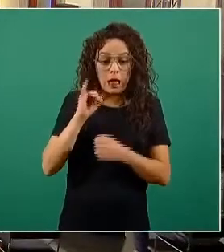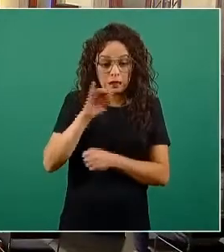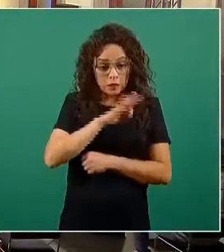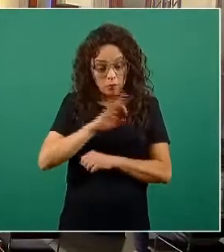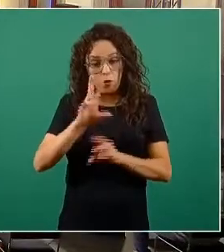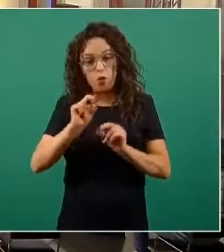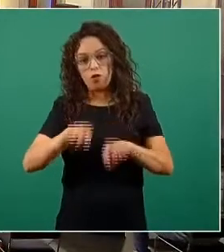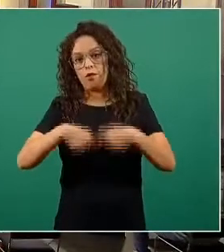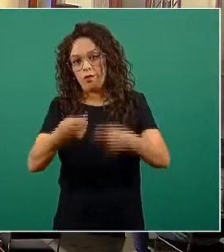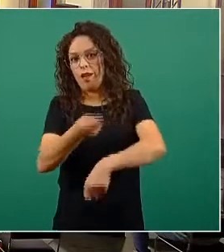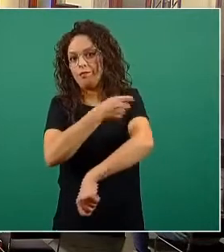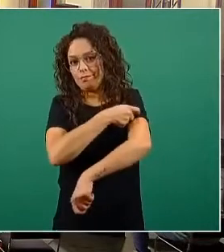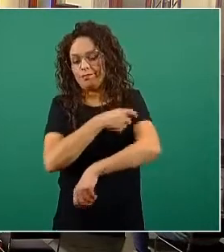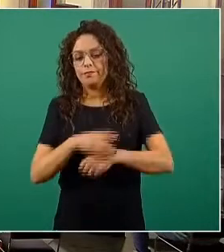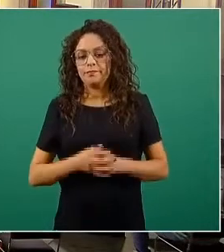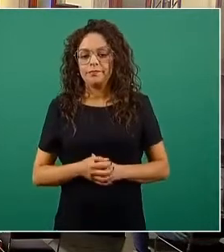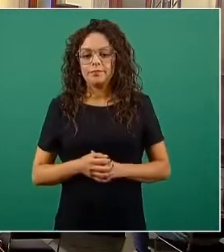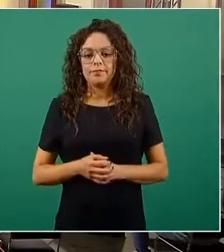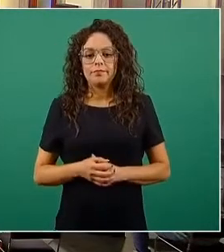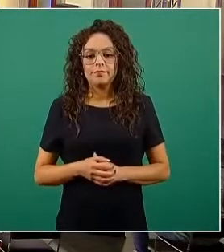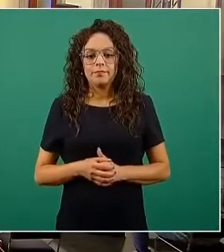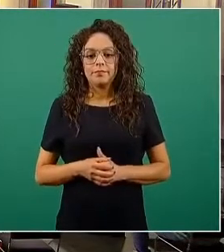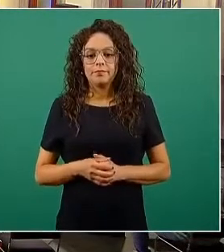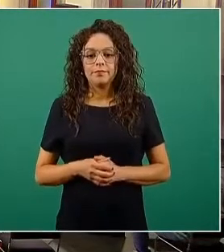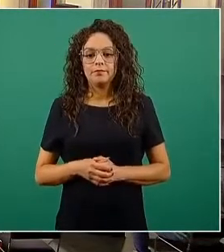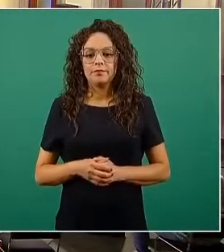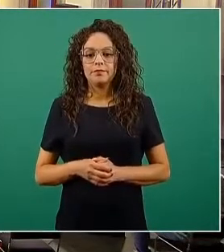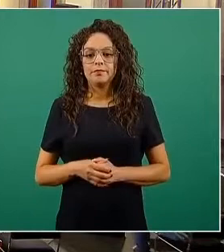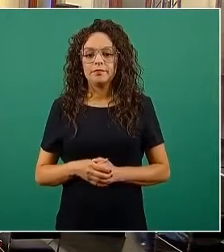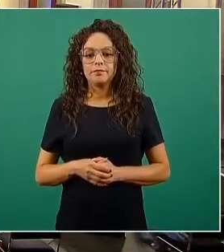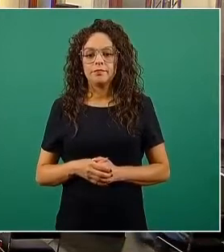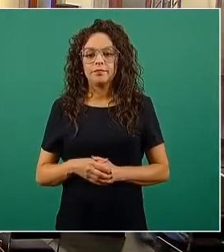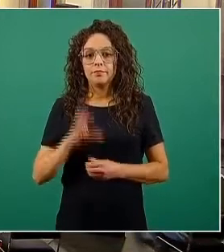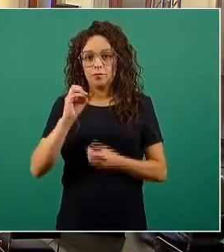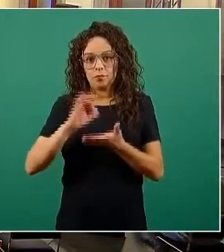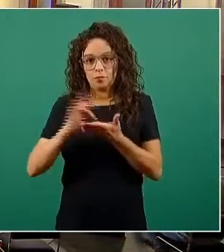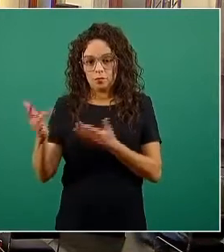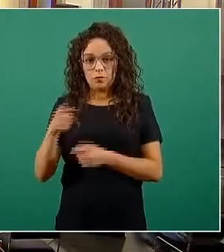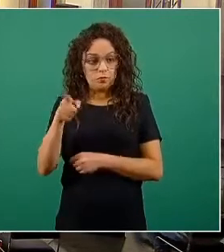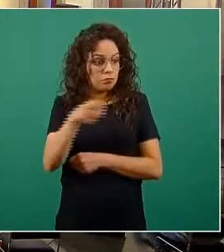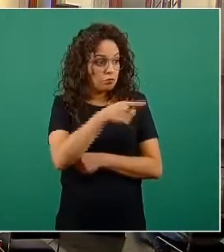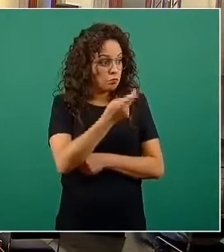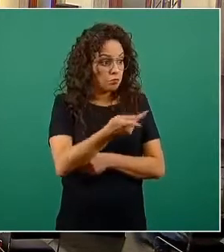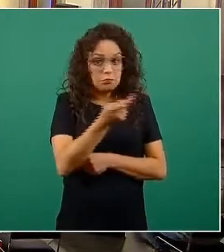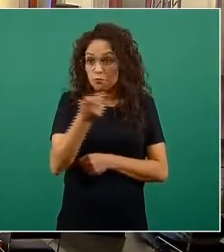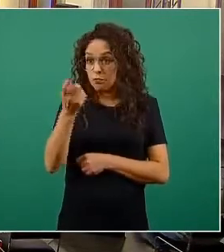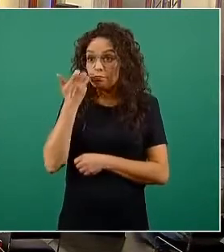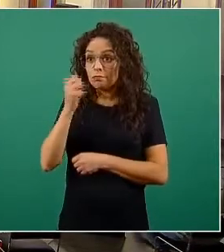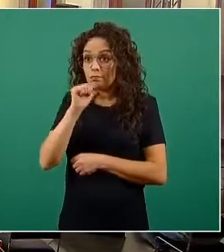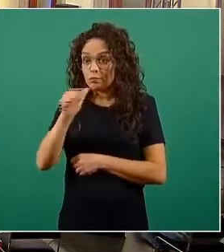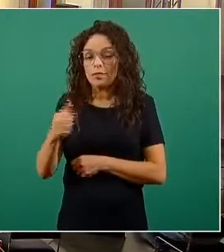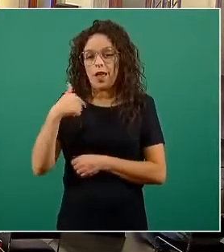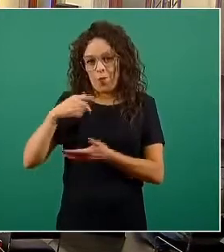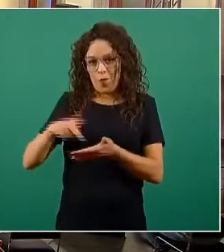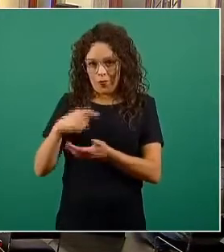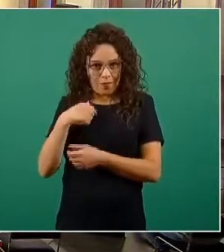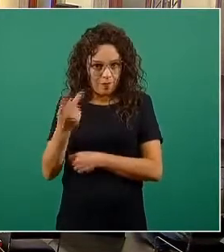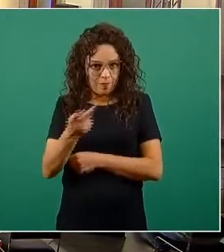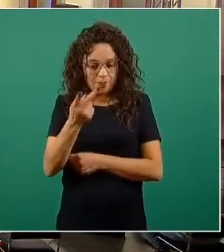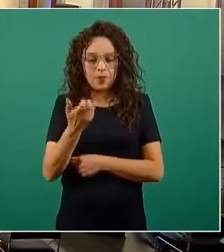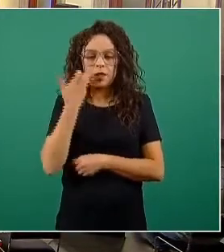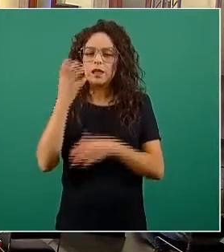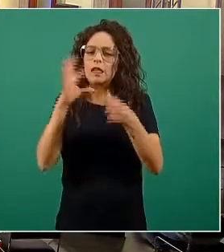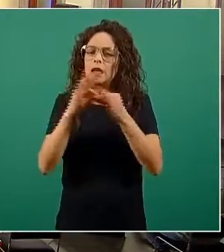otras preguntas, pero no sé si quieren preguntar, ¿no? Ok, quisiera que pudiéramos aclarar